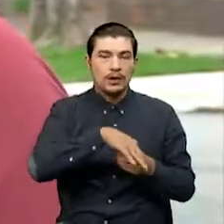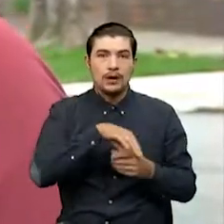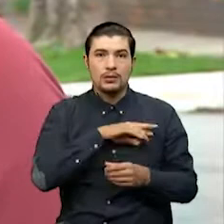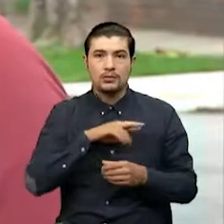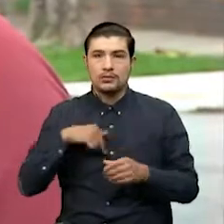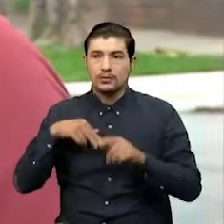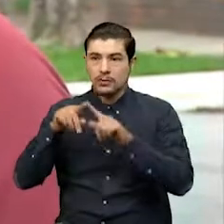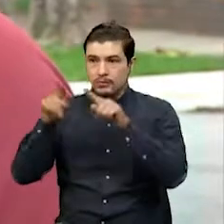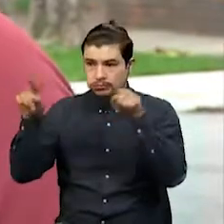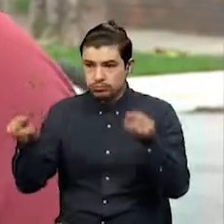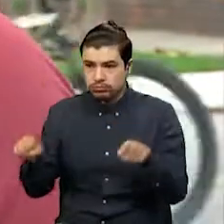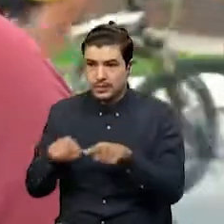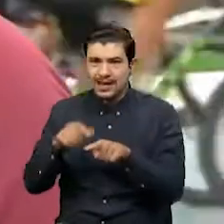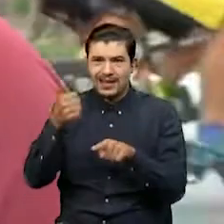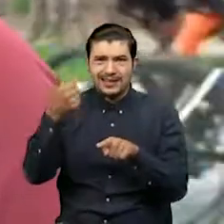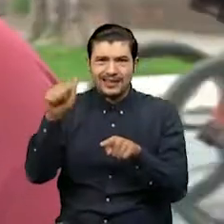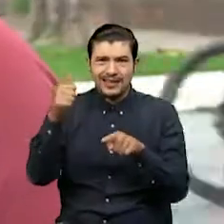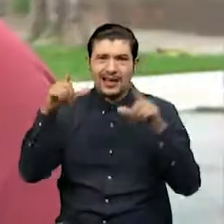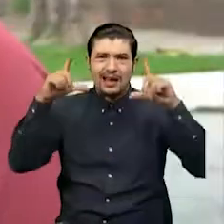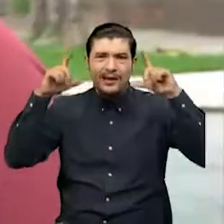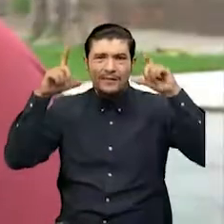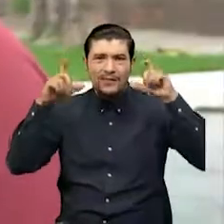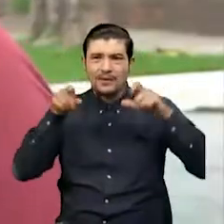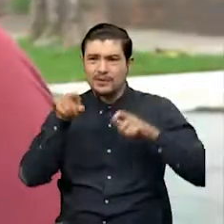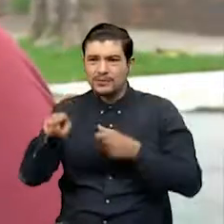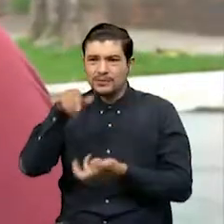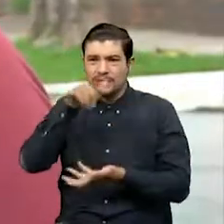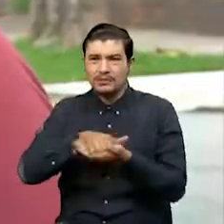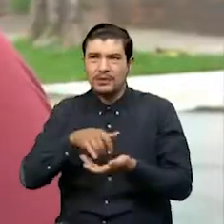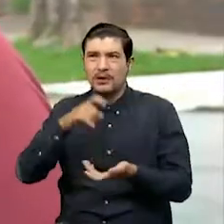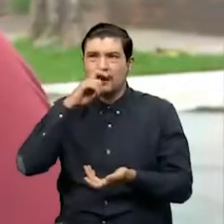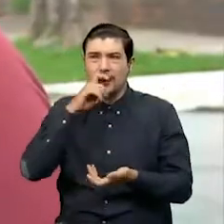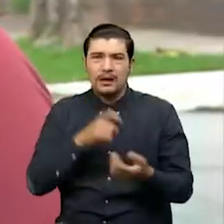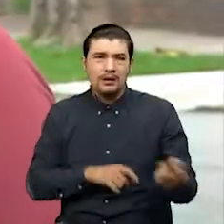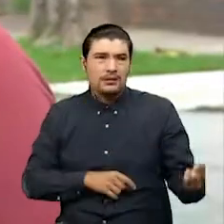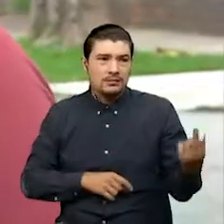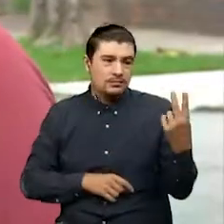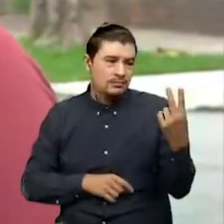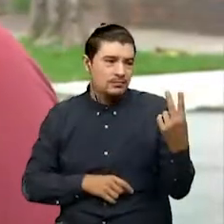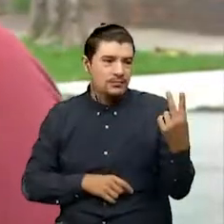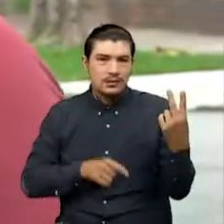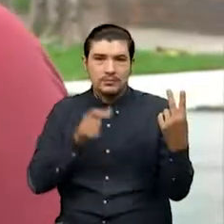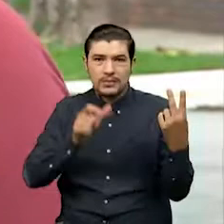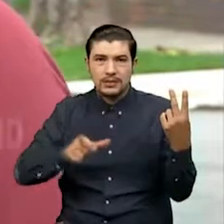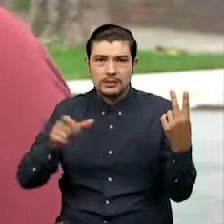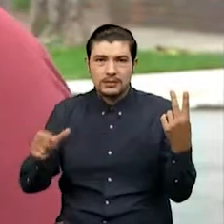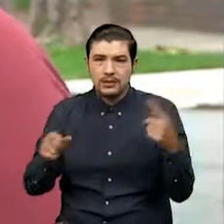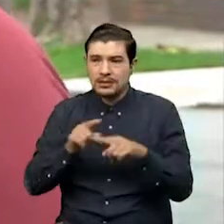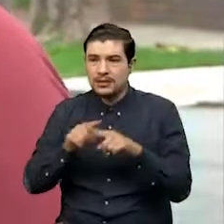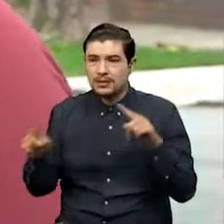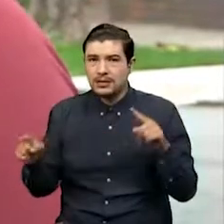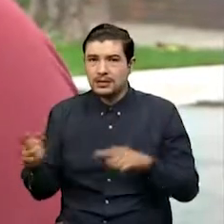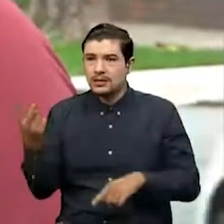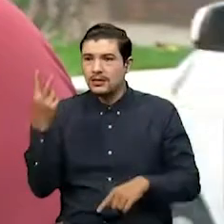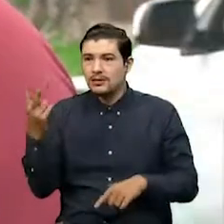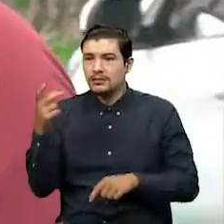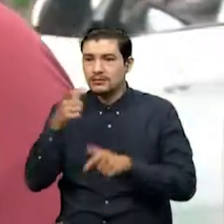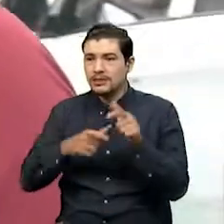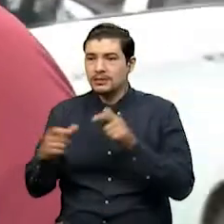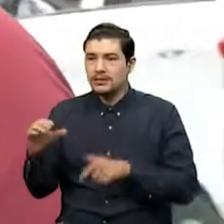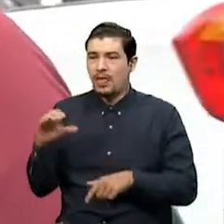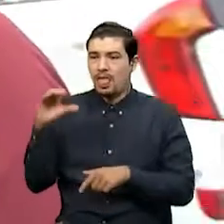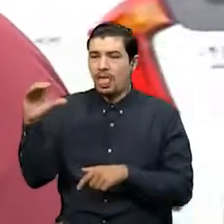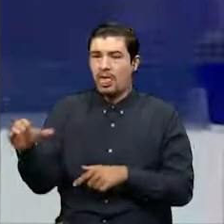20 con 10 fotos de maduro y dos personas diferentes a maduro que son dos asalariados que igual